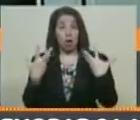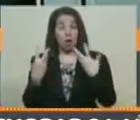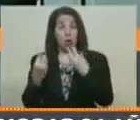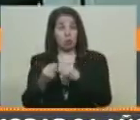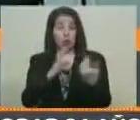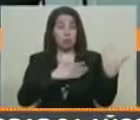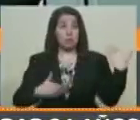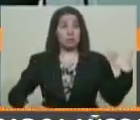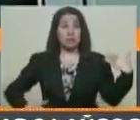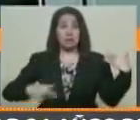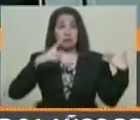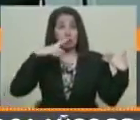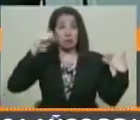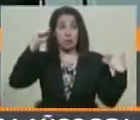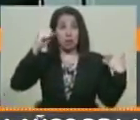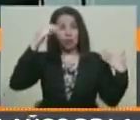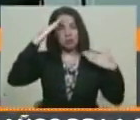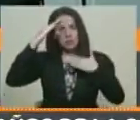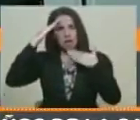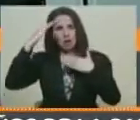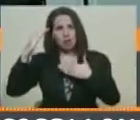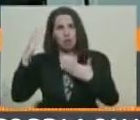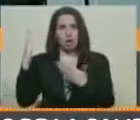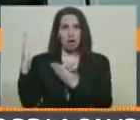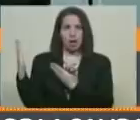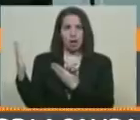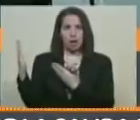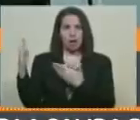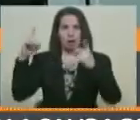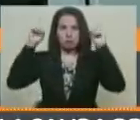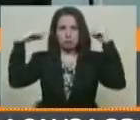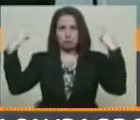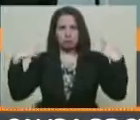el presidente está saludando al